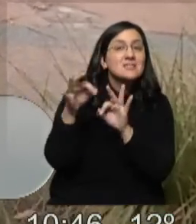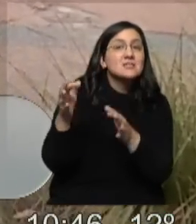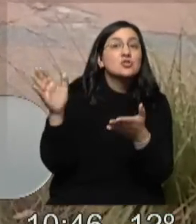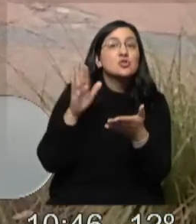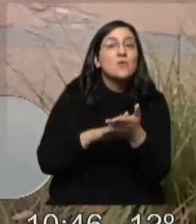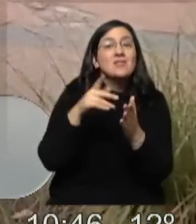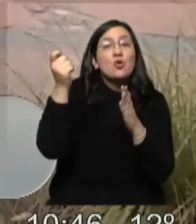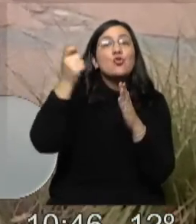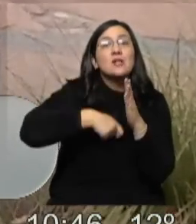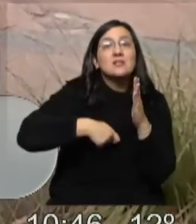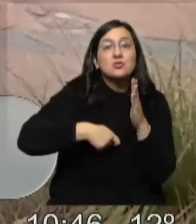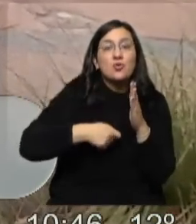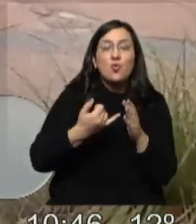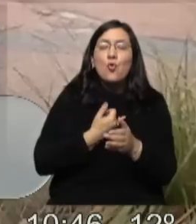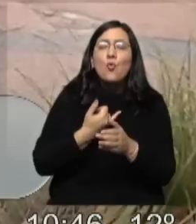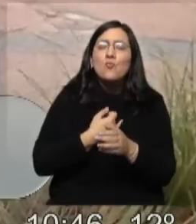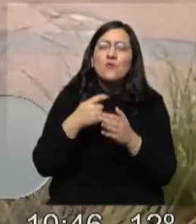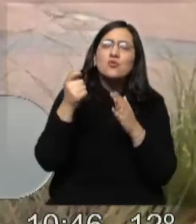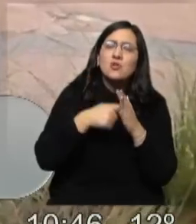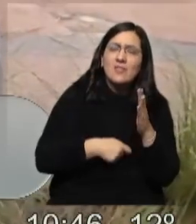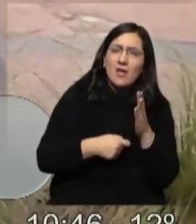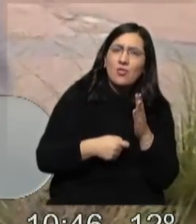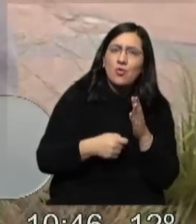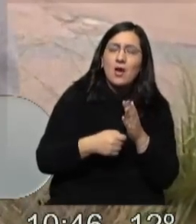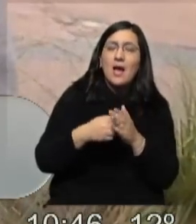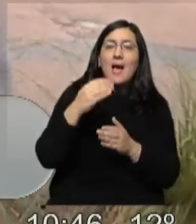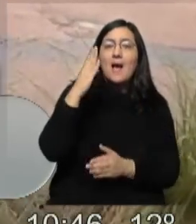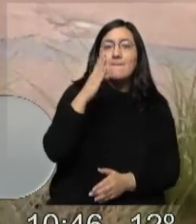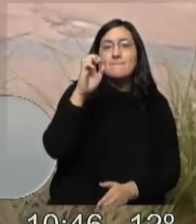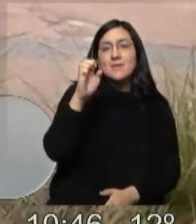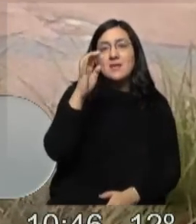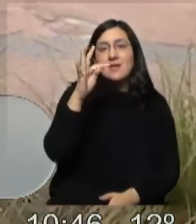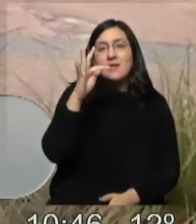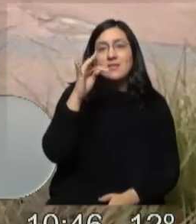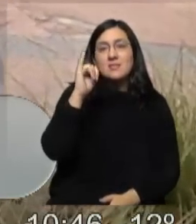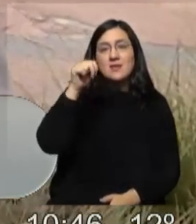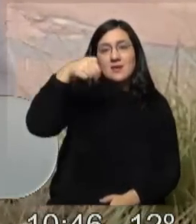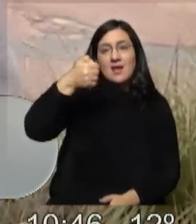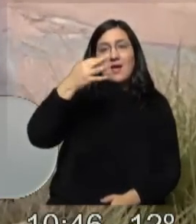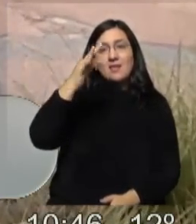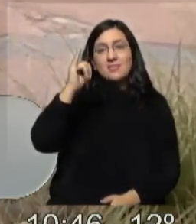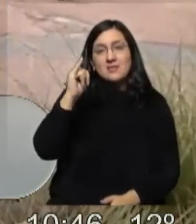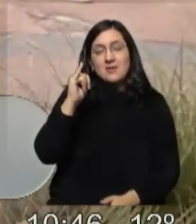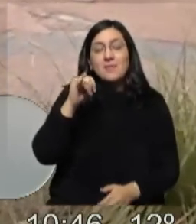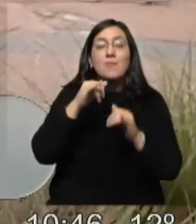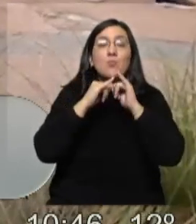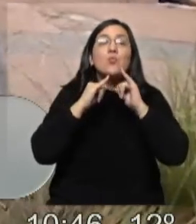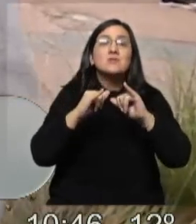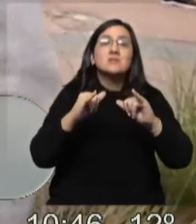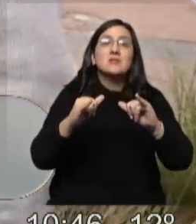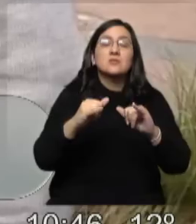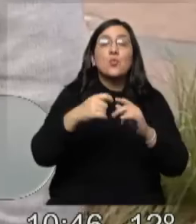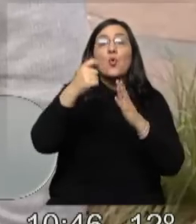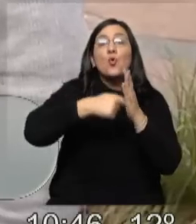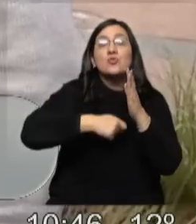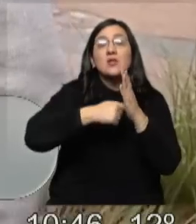esta contratación. Bueno, cómo fue, cómo se designó a Orlando Pettinati para que, bueno, accediera a estos $60.000 para publicitar este contrato anual. Por